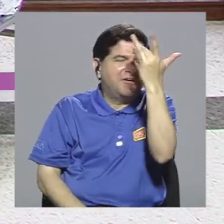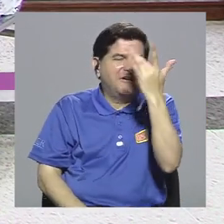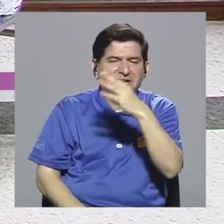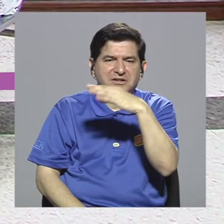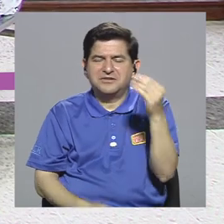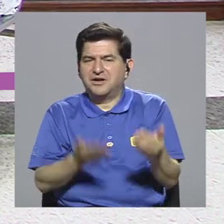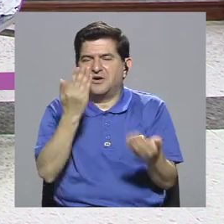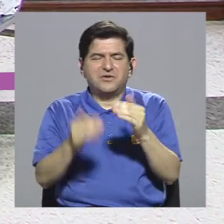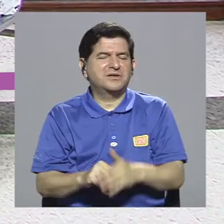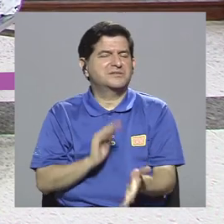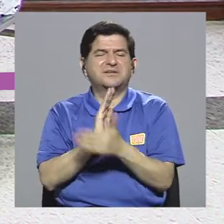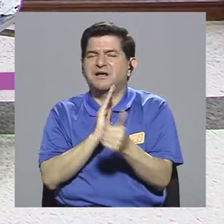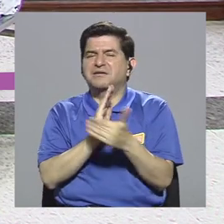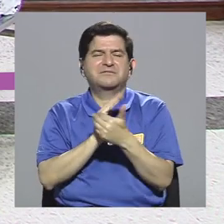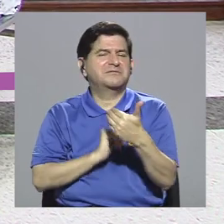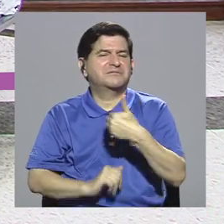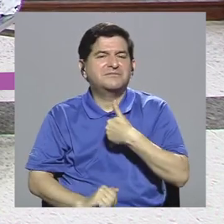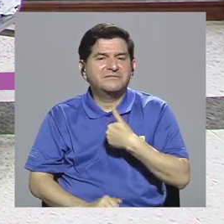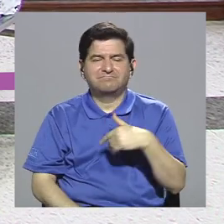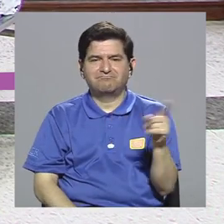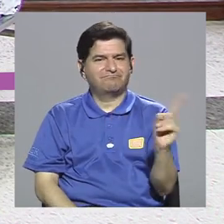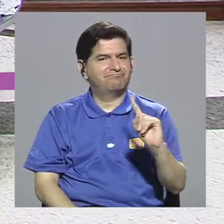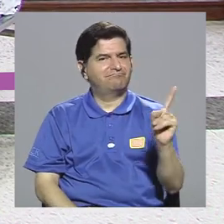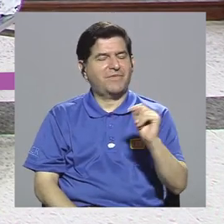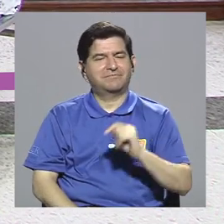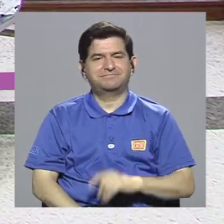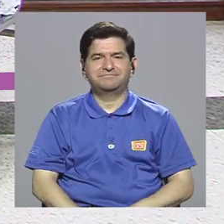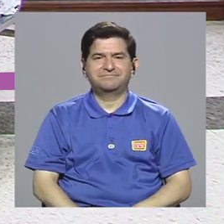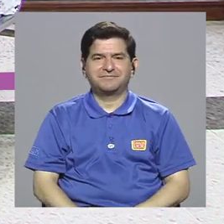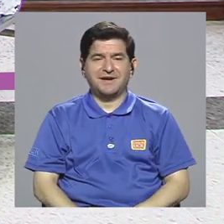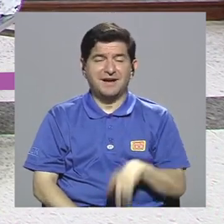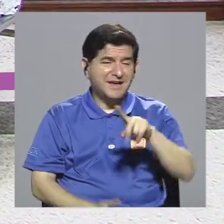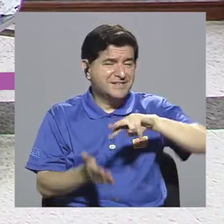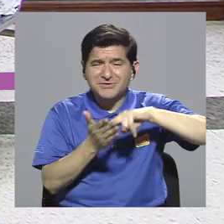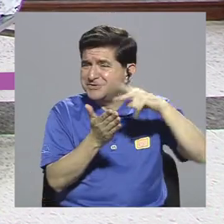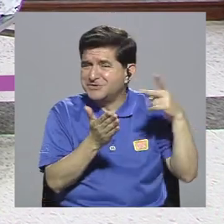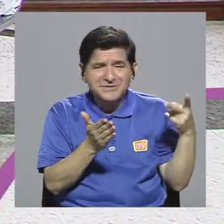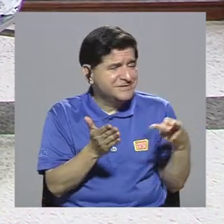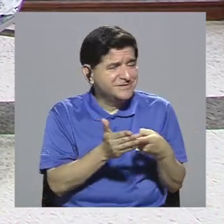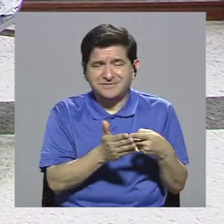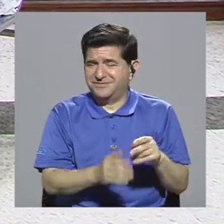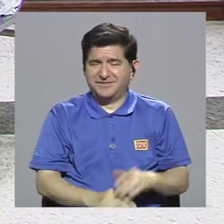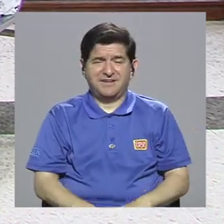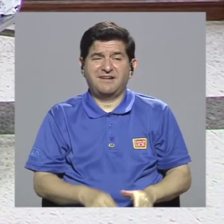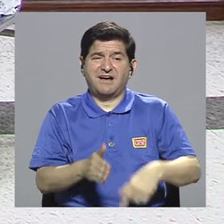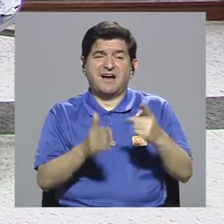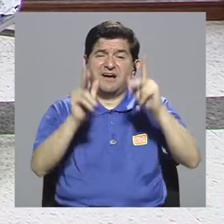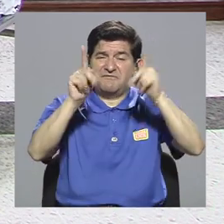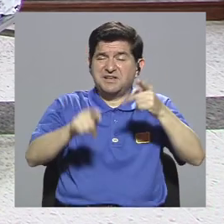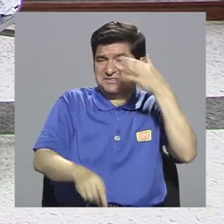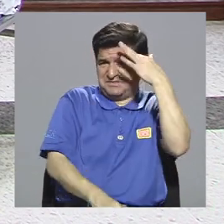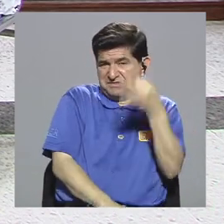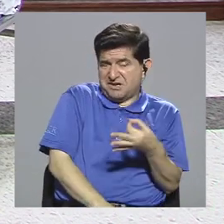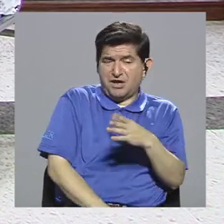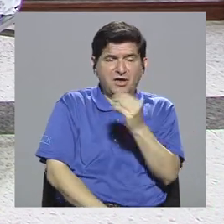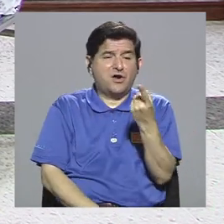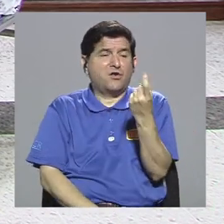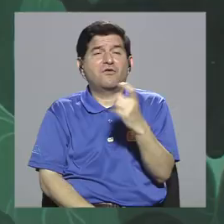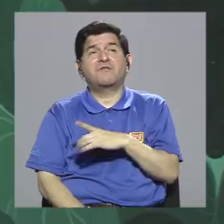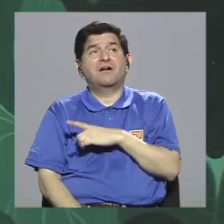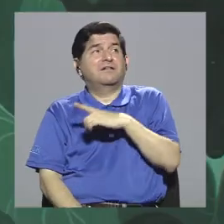falta de capacidad, ¿verdad? Que no cruza como por ninguno de esos lugares que a veces la gente maneja, o por falta de